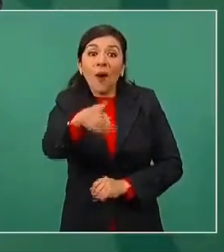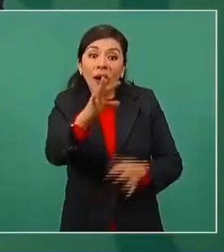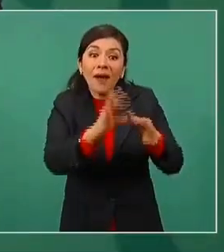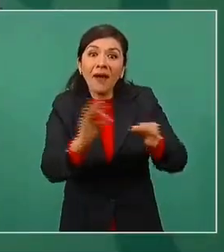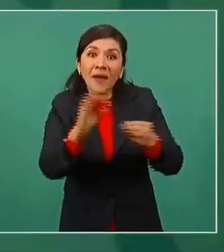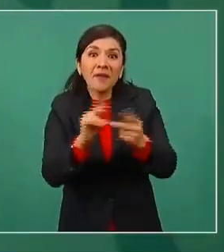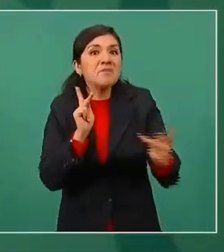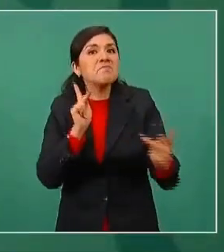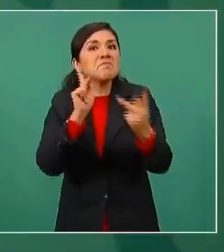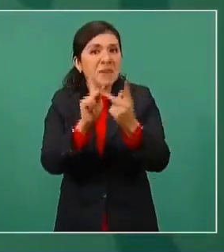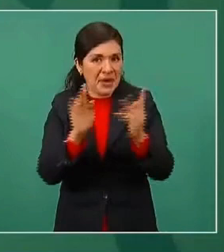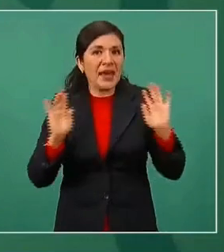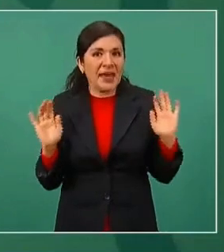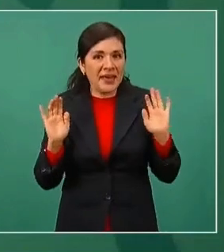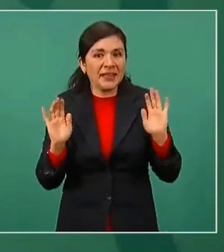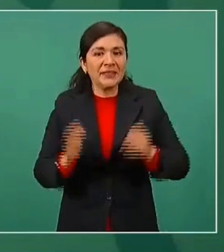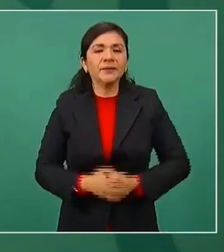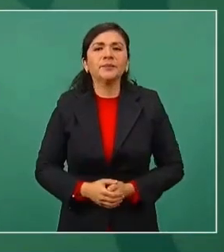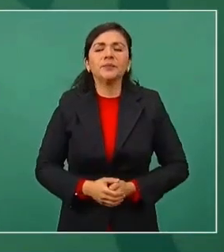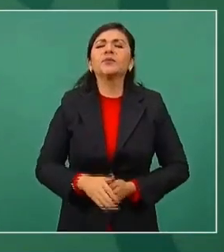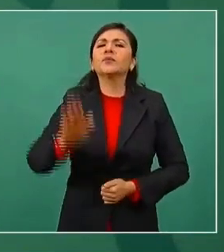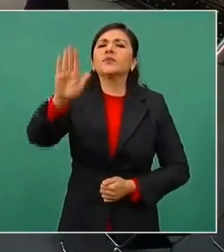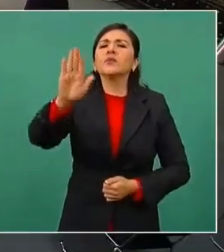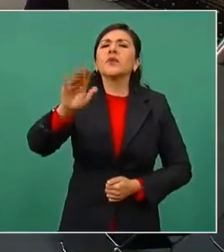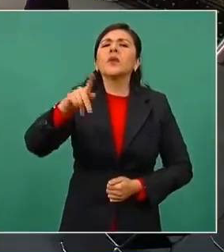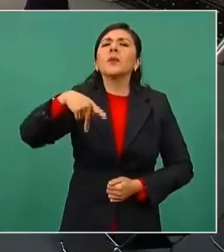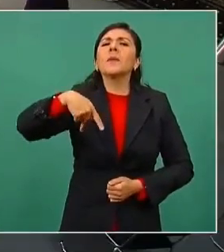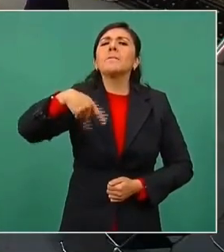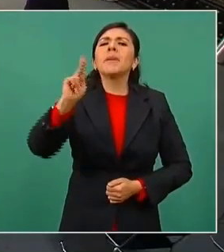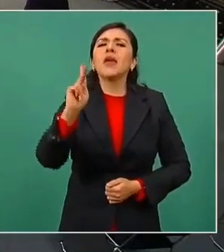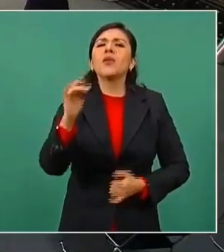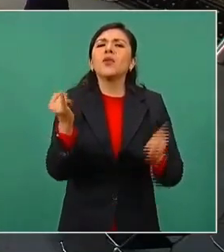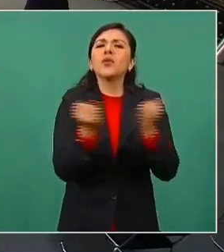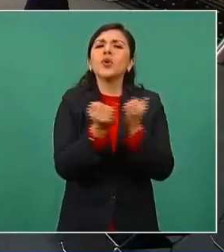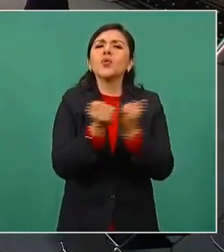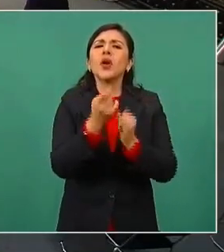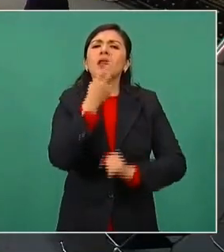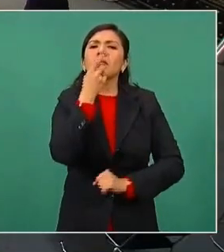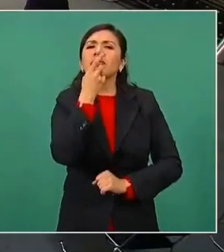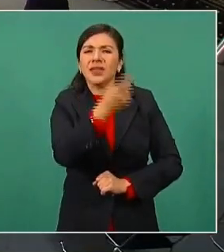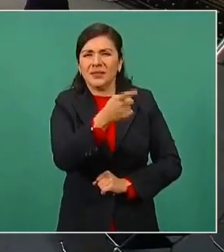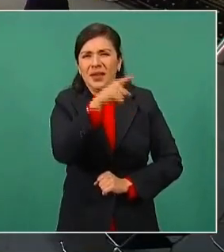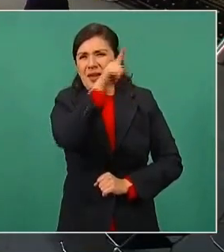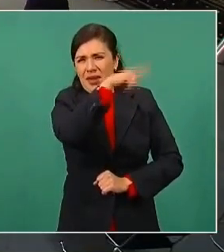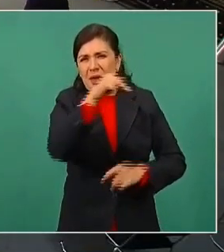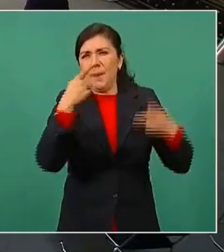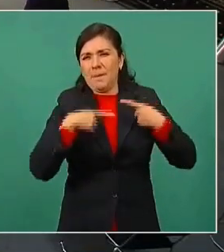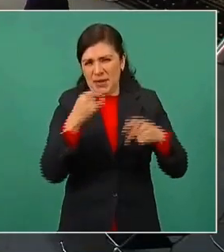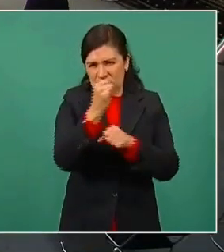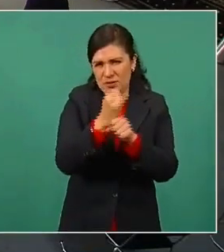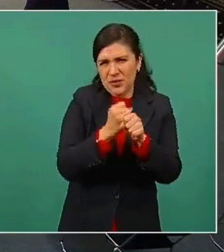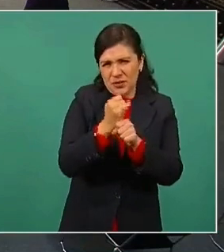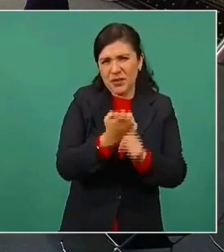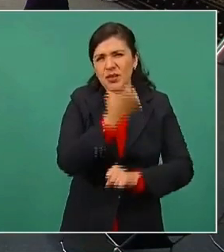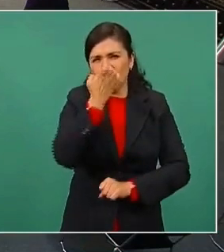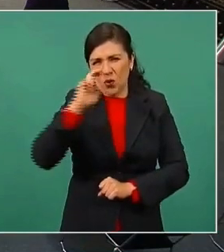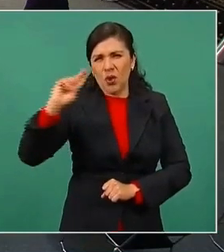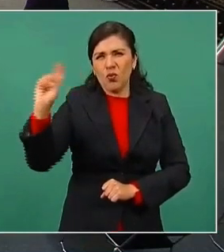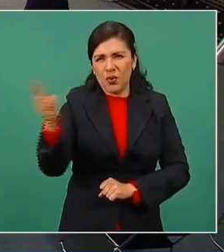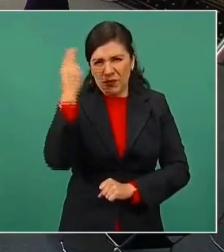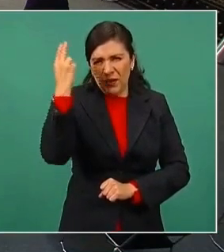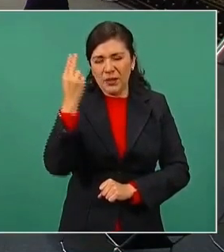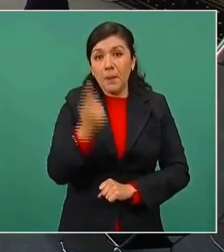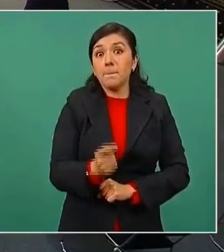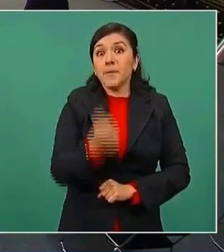planteando. Pero además lo dicen, presidente, académicos, investigadores de las universidades que al